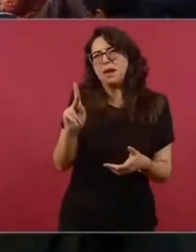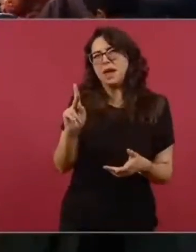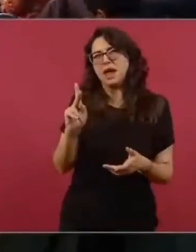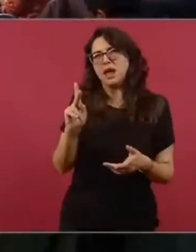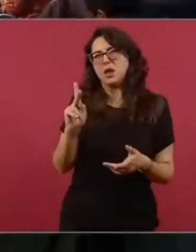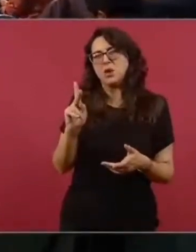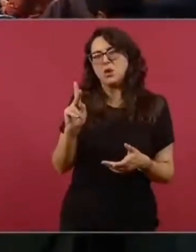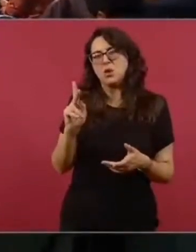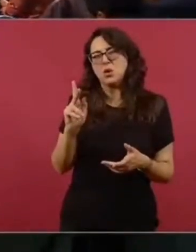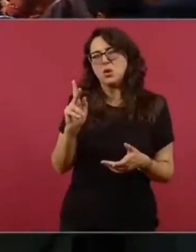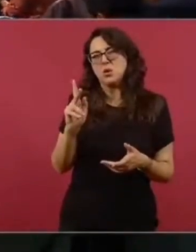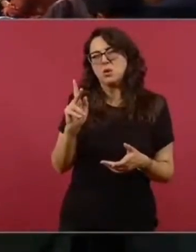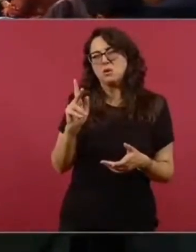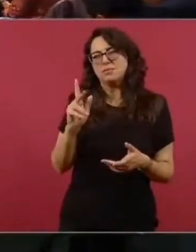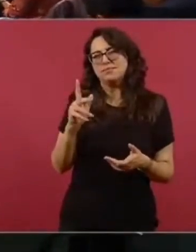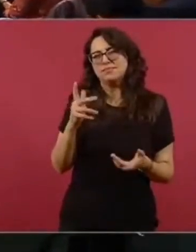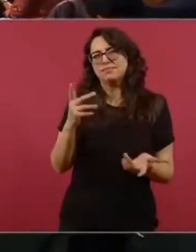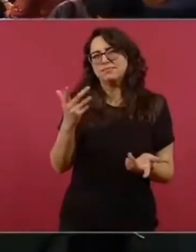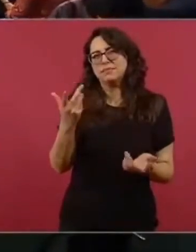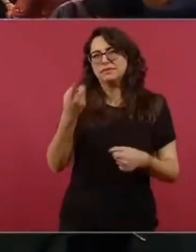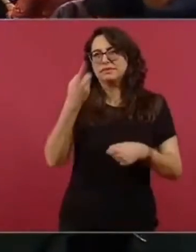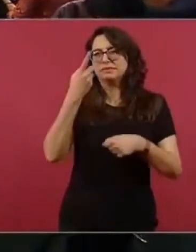afecta a los Estados Unidos